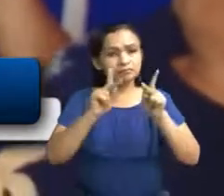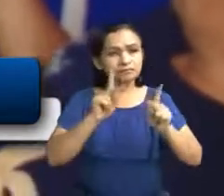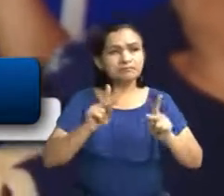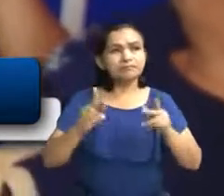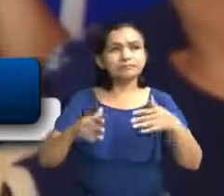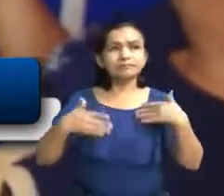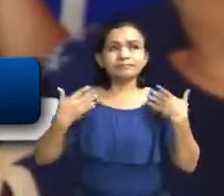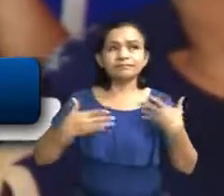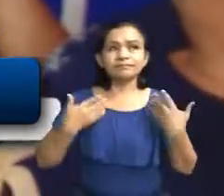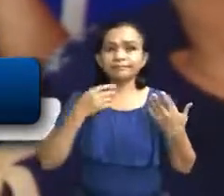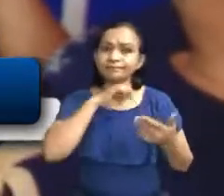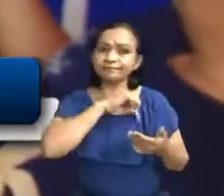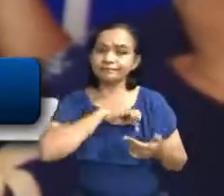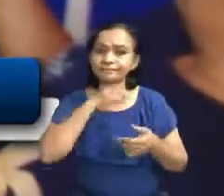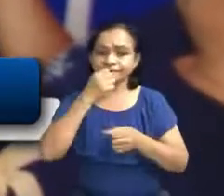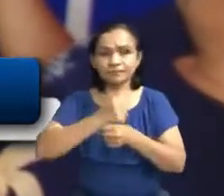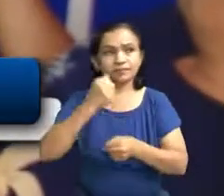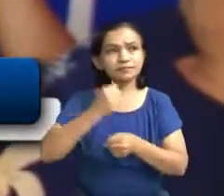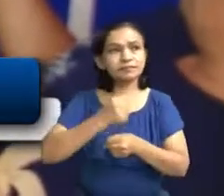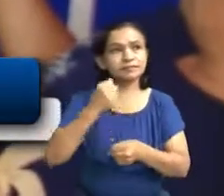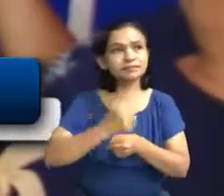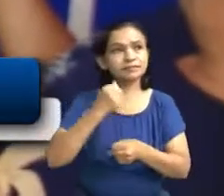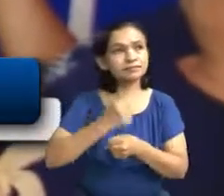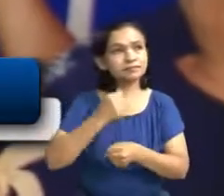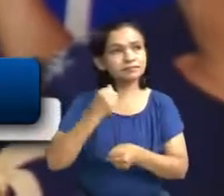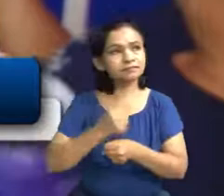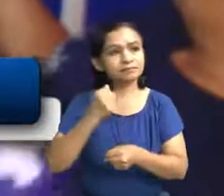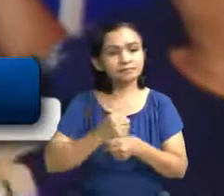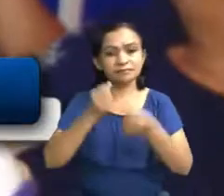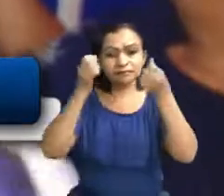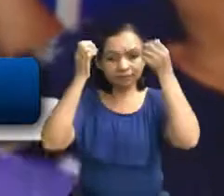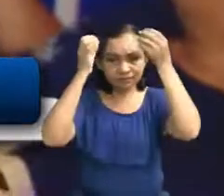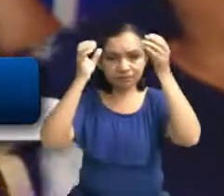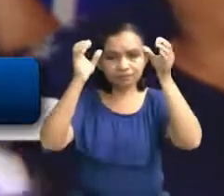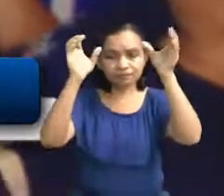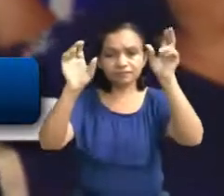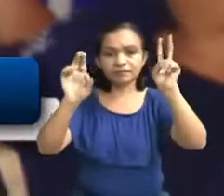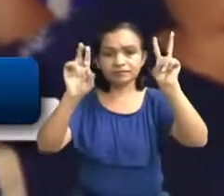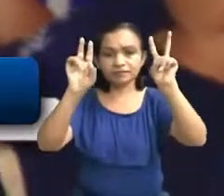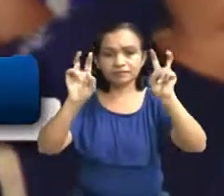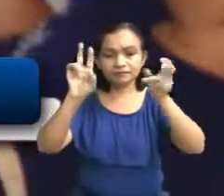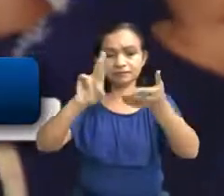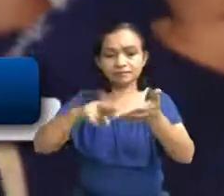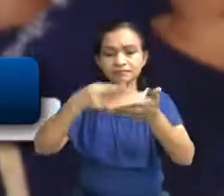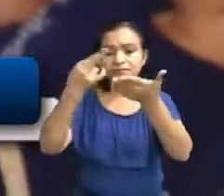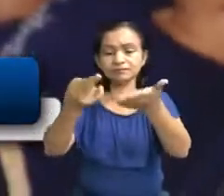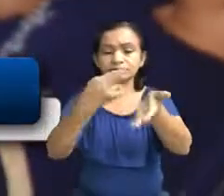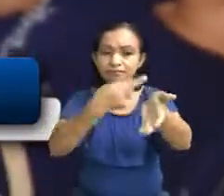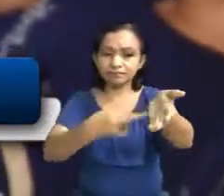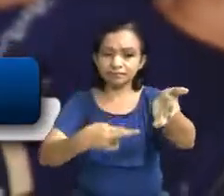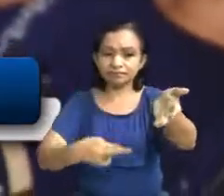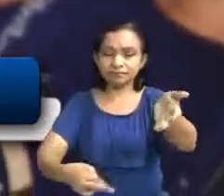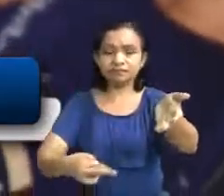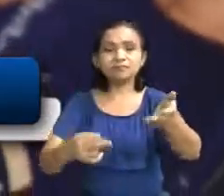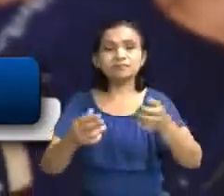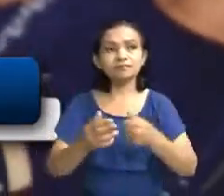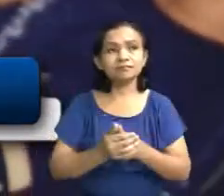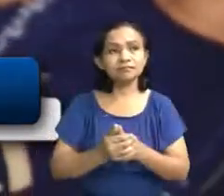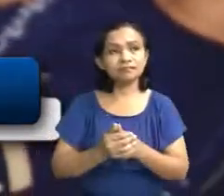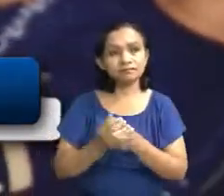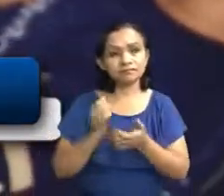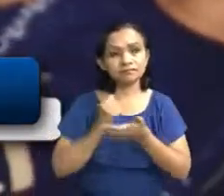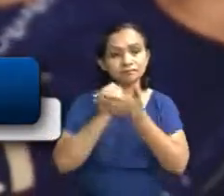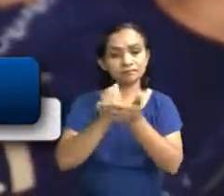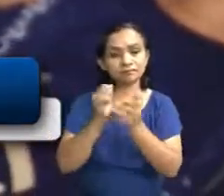y un trabajo de cultural alrededor de la donación de sangre que permite que las personas de